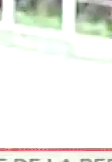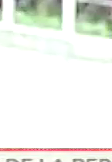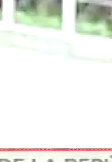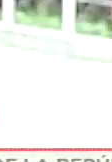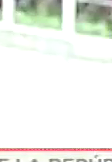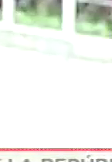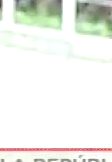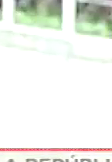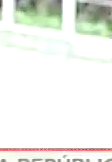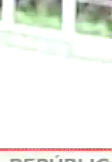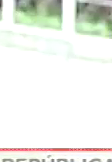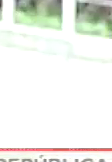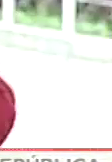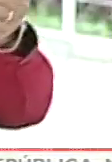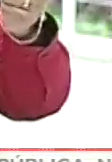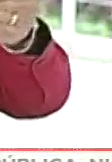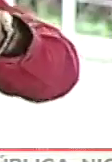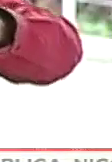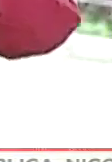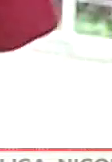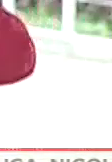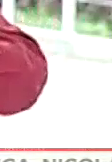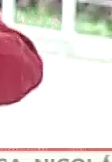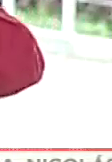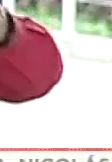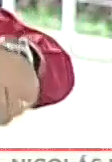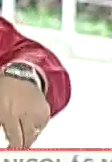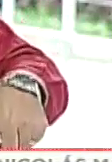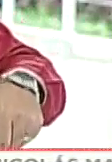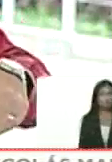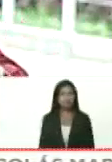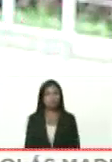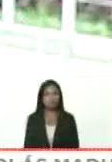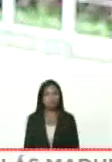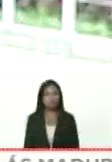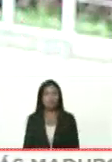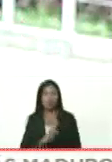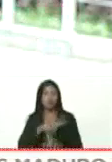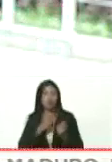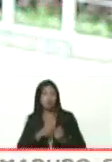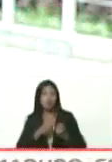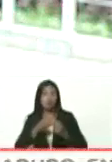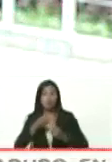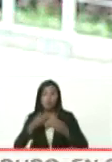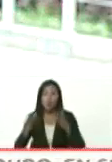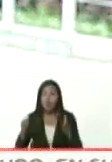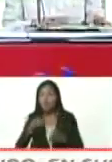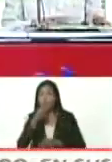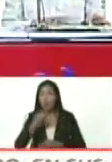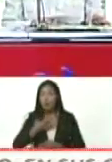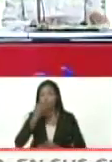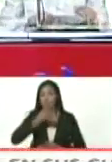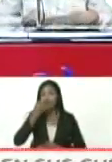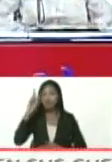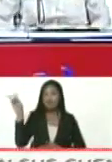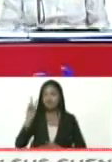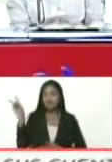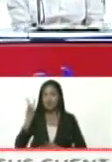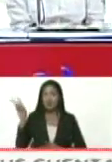paz, sí a los consejos comunales, sí al poder popular. Buenas tardes, Venezuela.